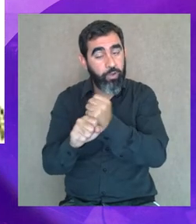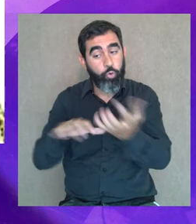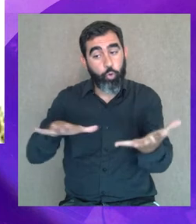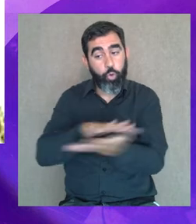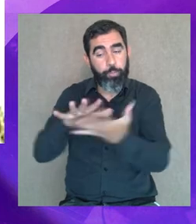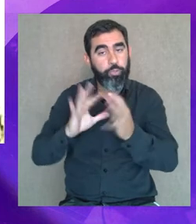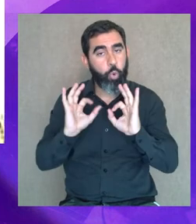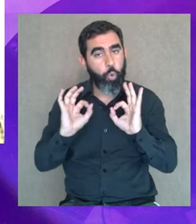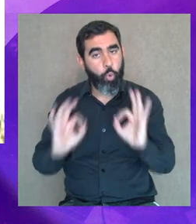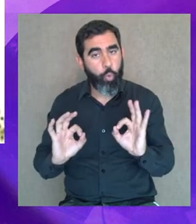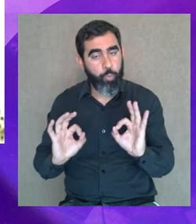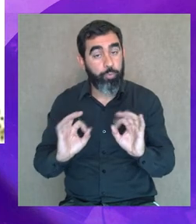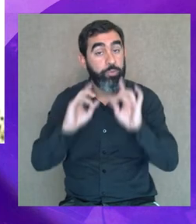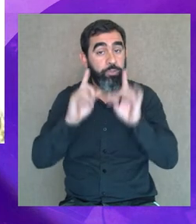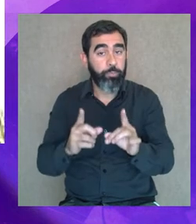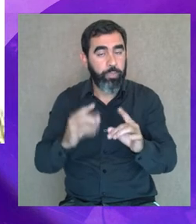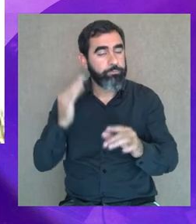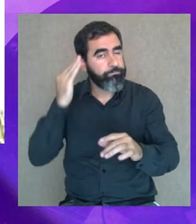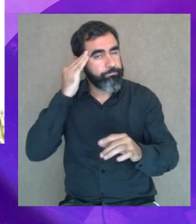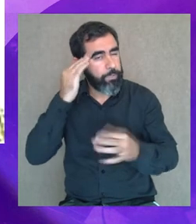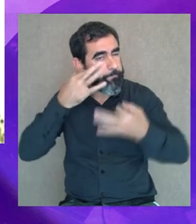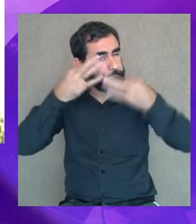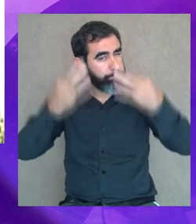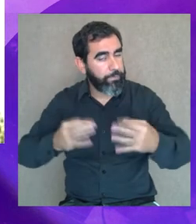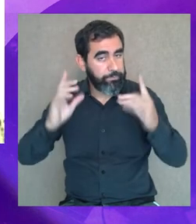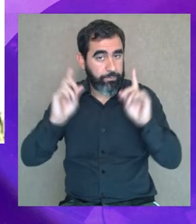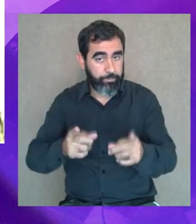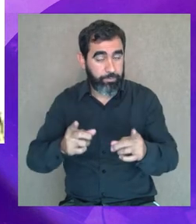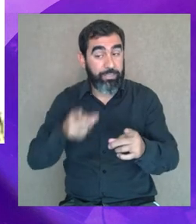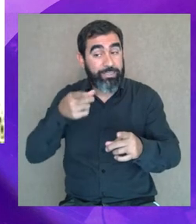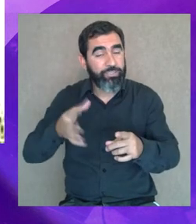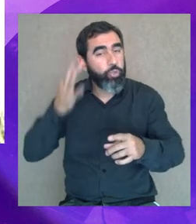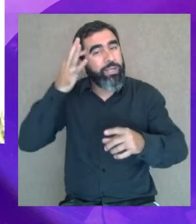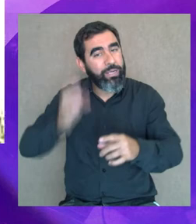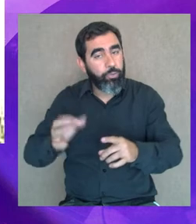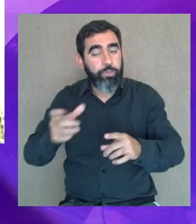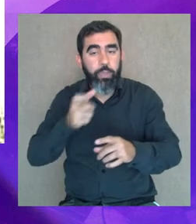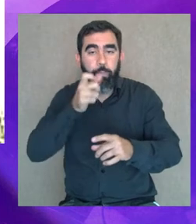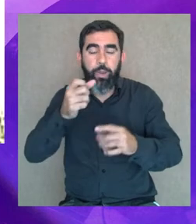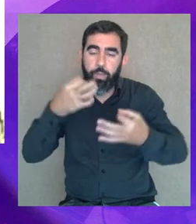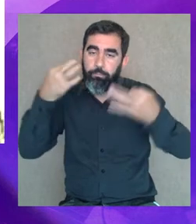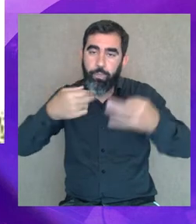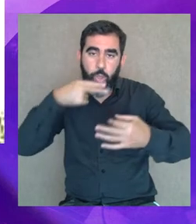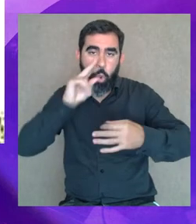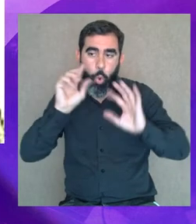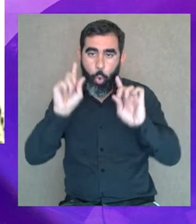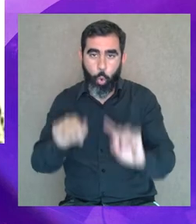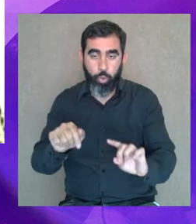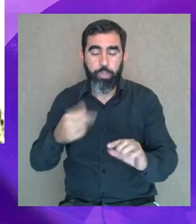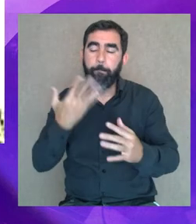un espacio cómodo y consciente y creo que es eso palabra de orden hoy